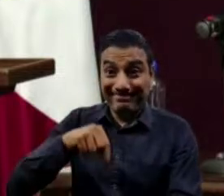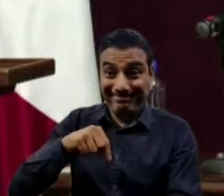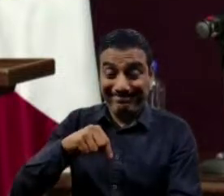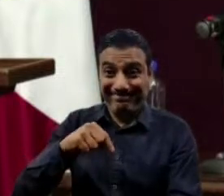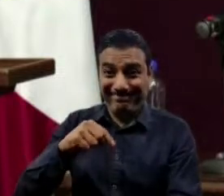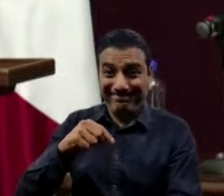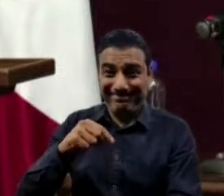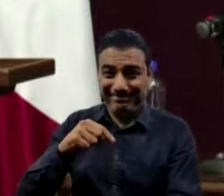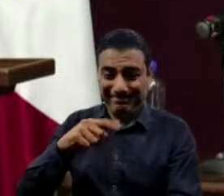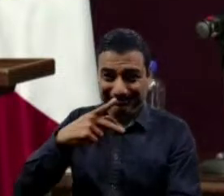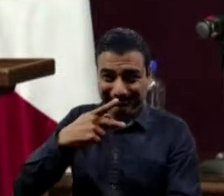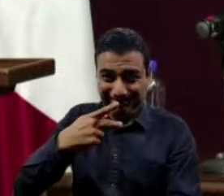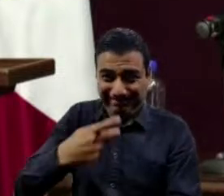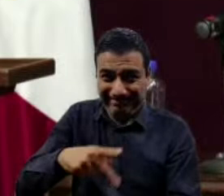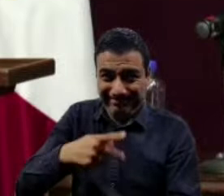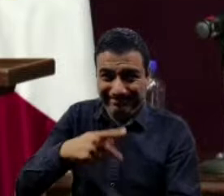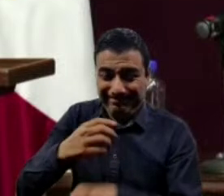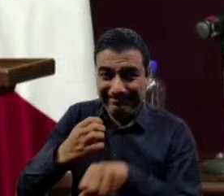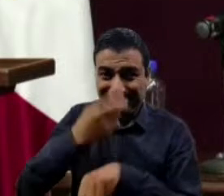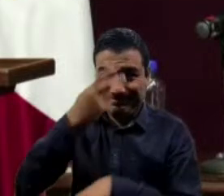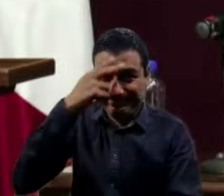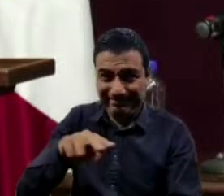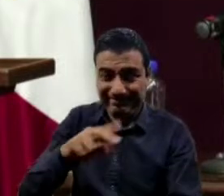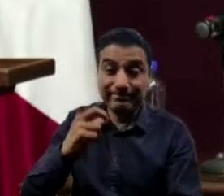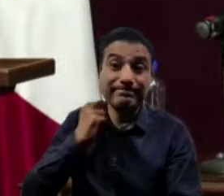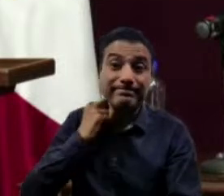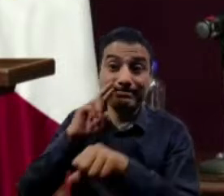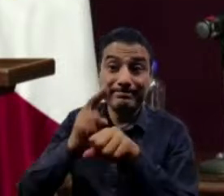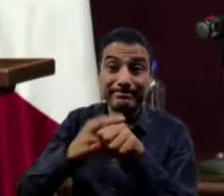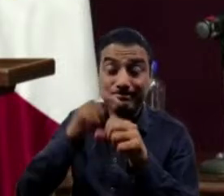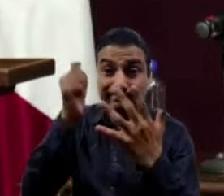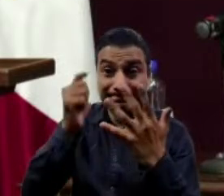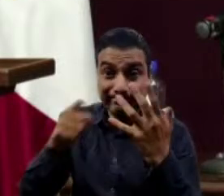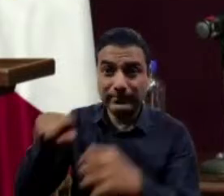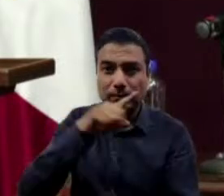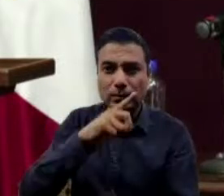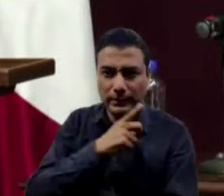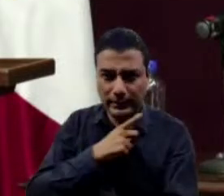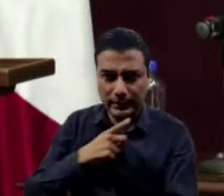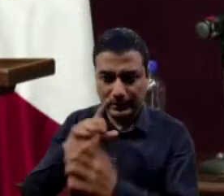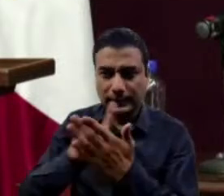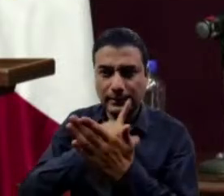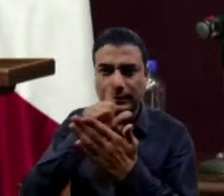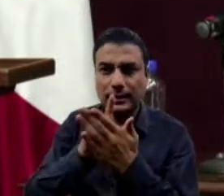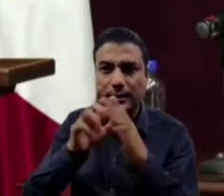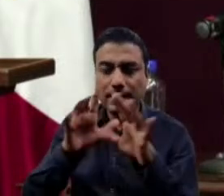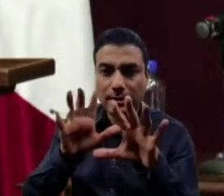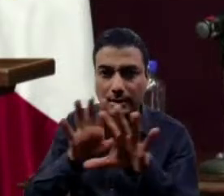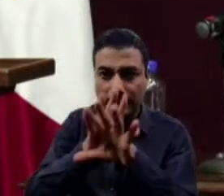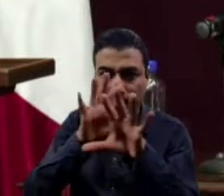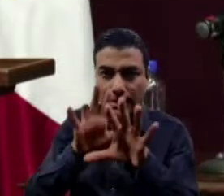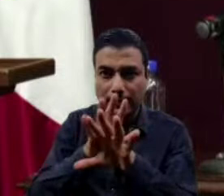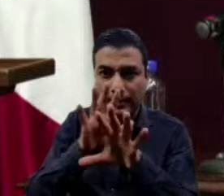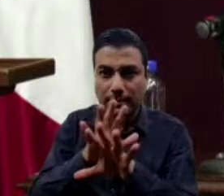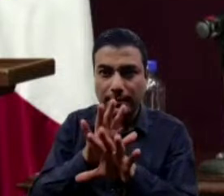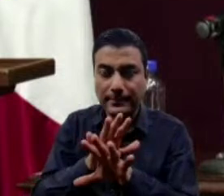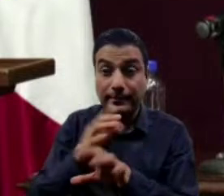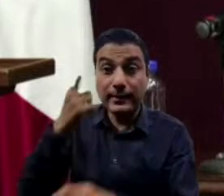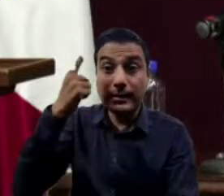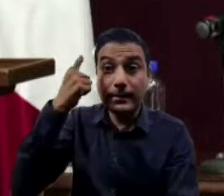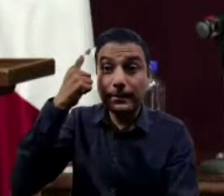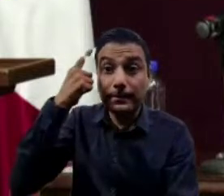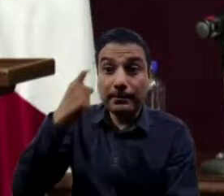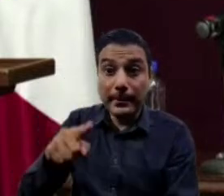México, es necesario realizar los ajustes legales necesarios, pertinentes a efecto de que el Estado implemente